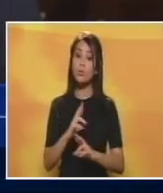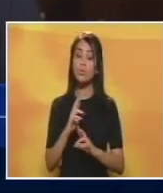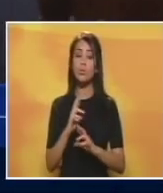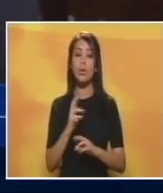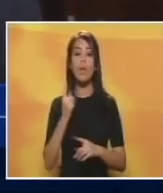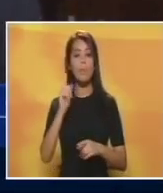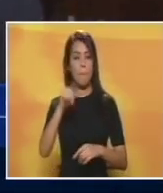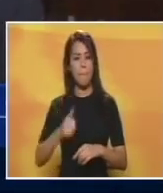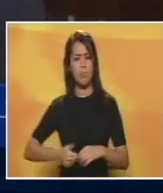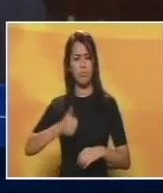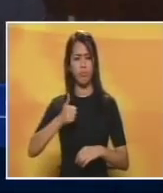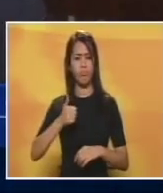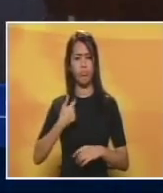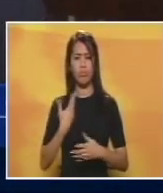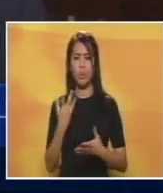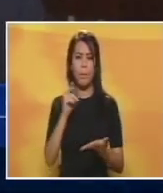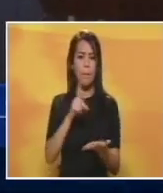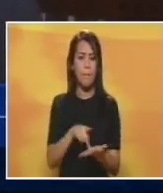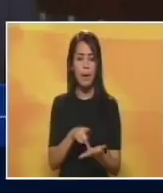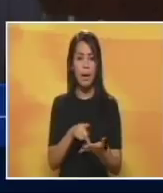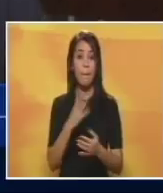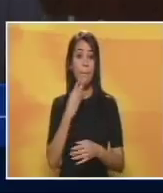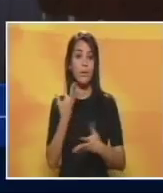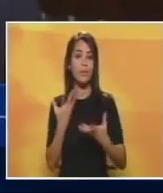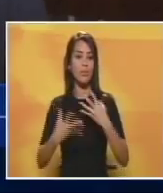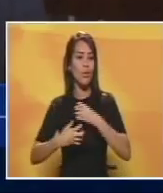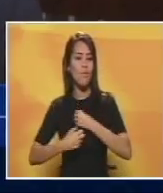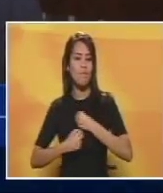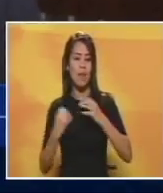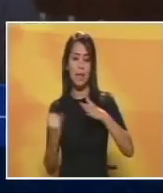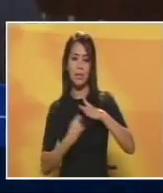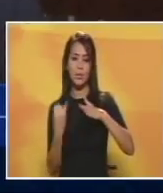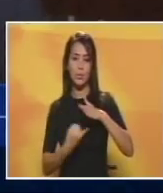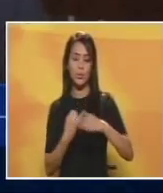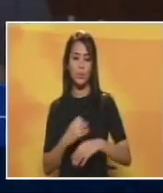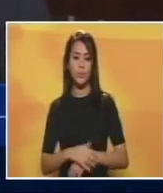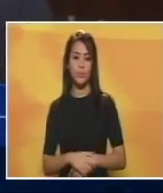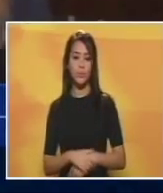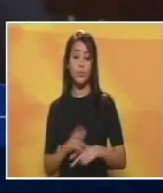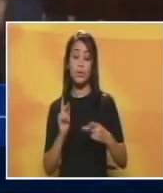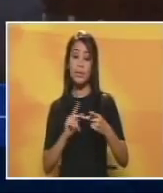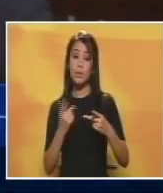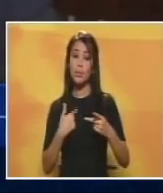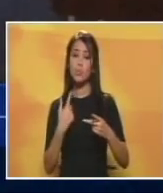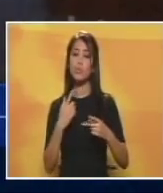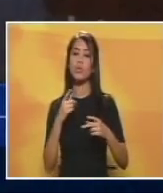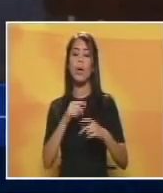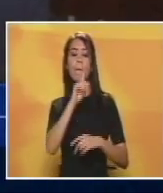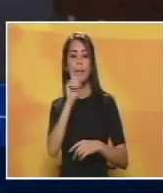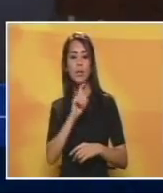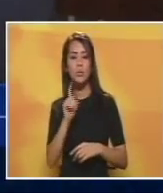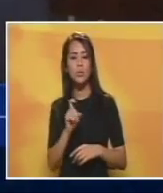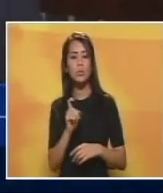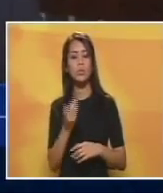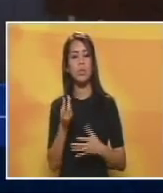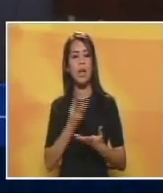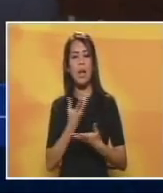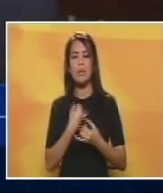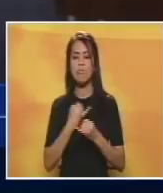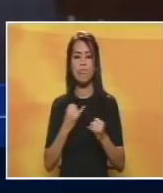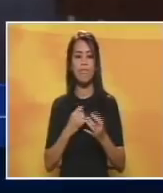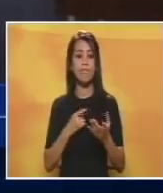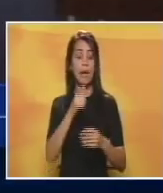que la mayoría no esté dispuesta a votar porque no cree en las instituciones. Este segundo grupo de preguntas, si es posible motivar a los